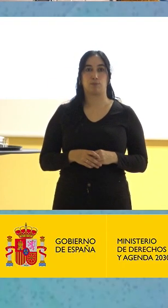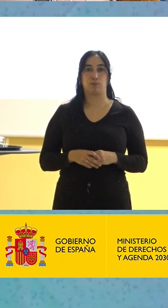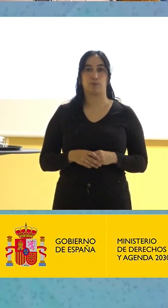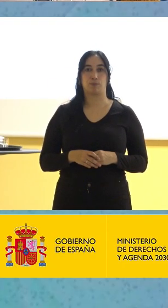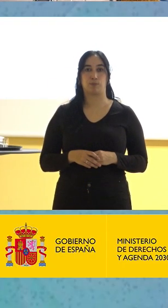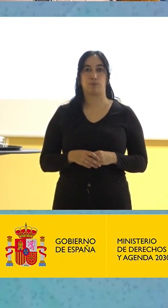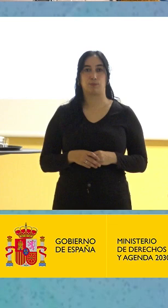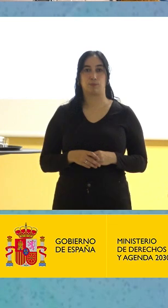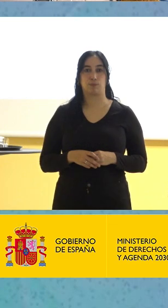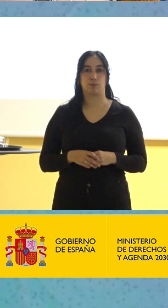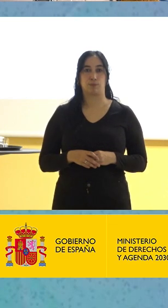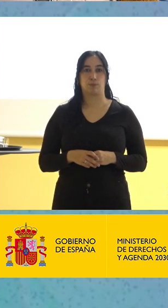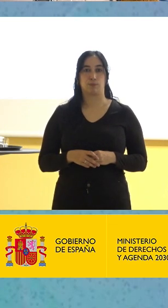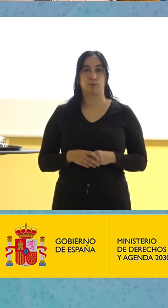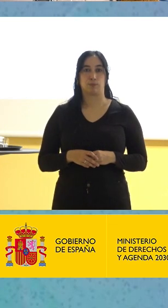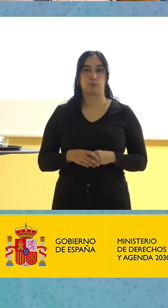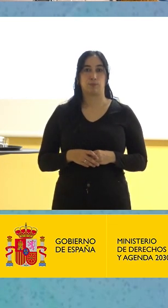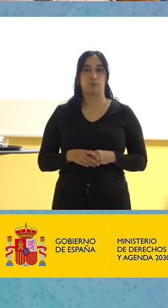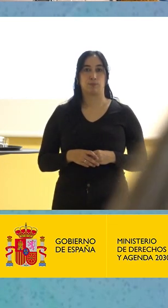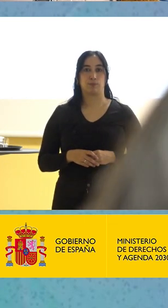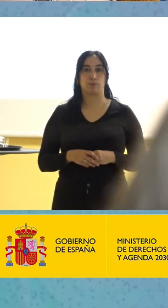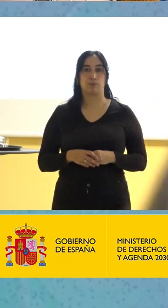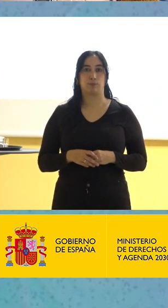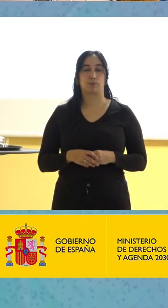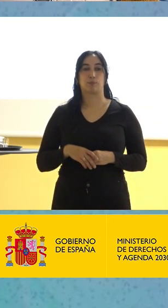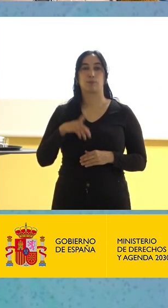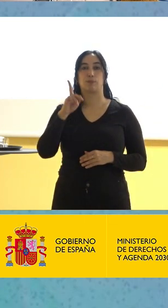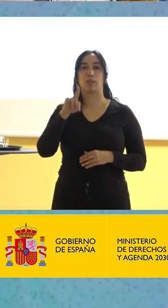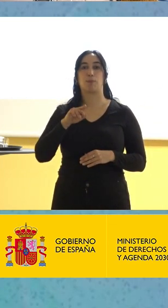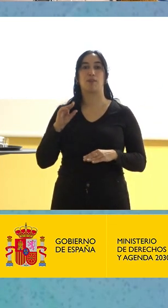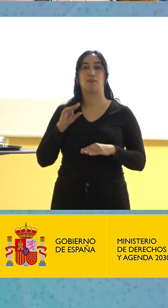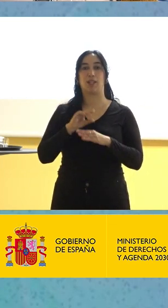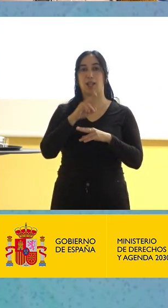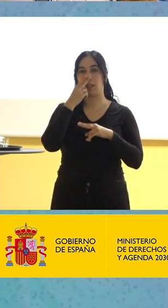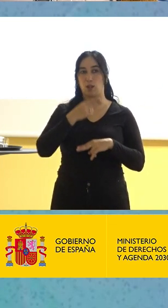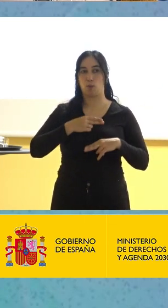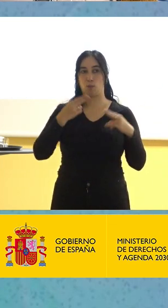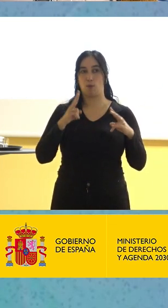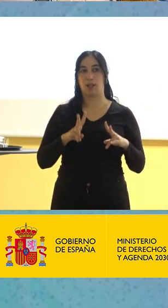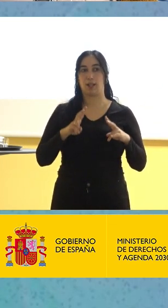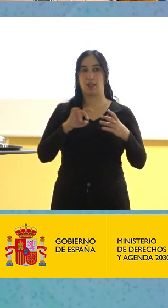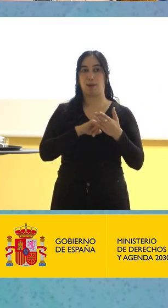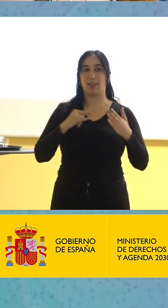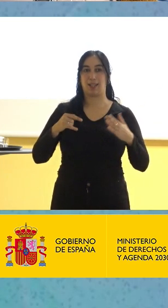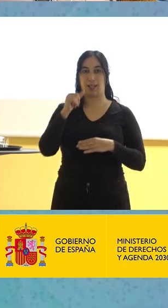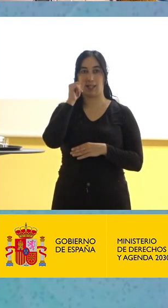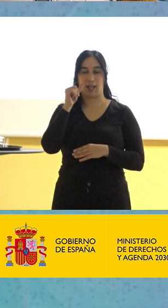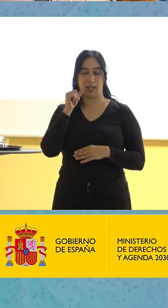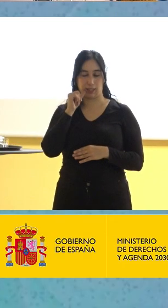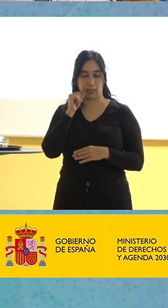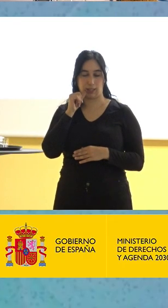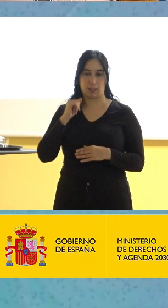Vale. Y que haya una financiación pública también de esas técnicas de cribado no